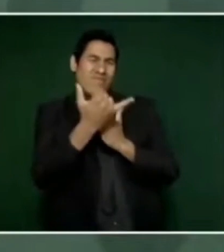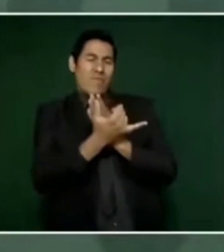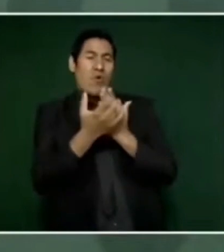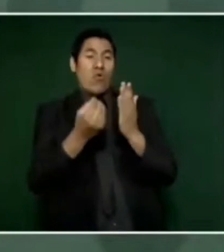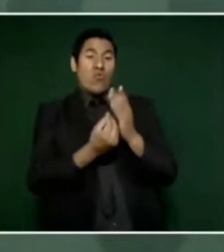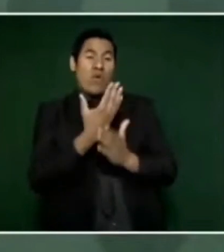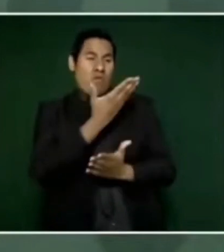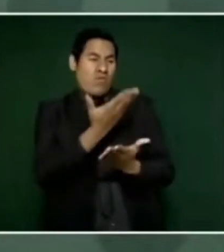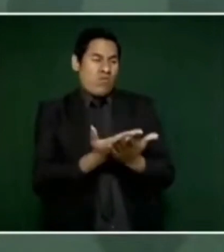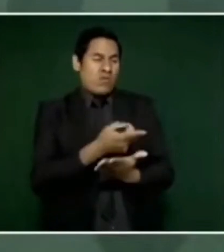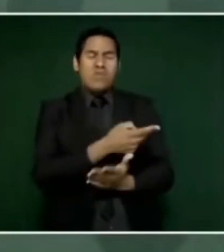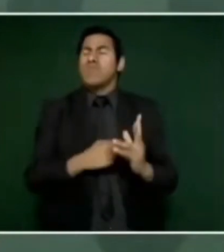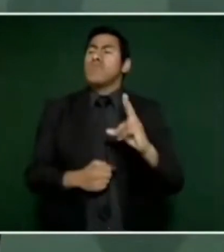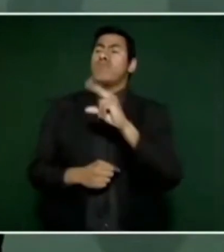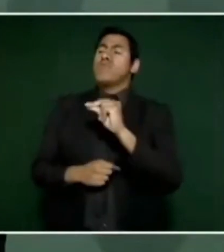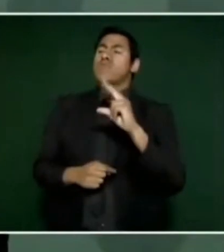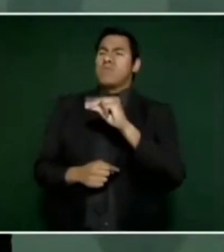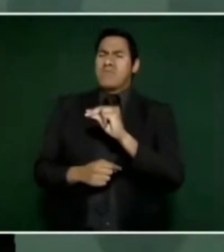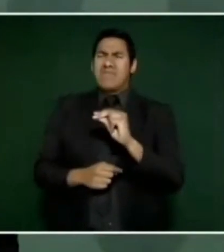nada.